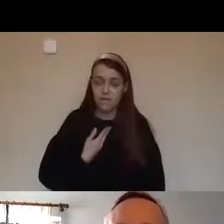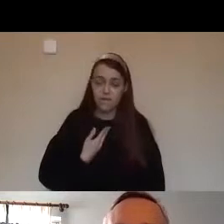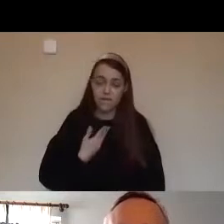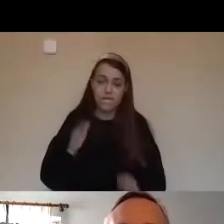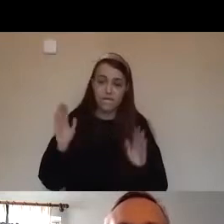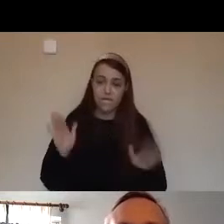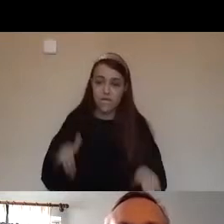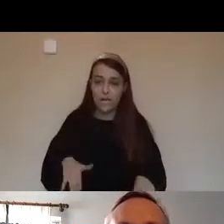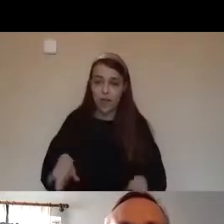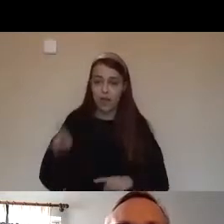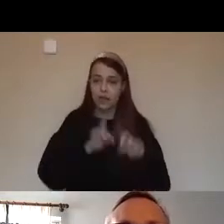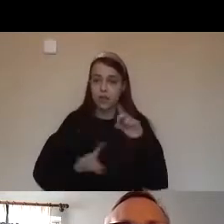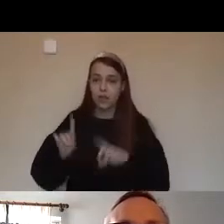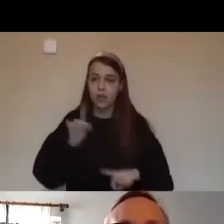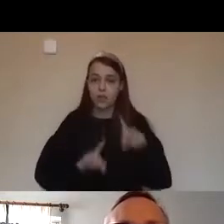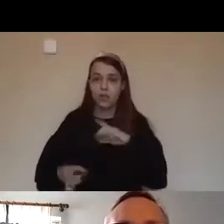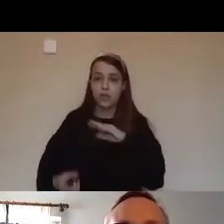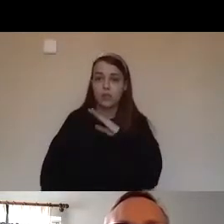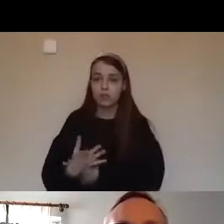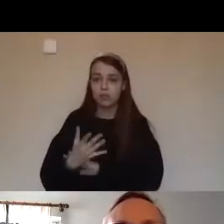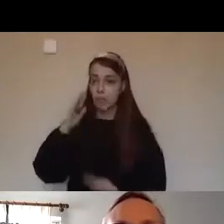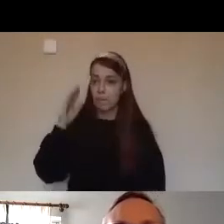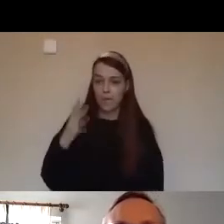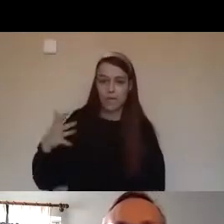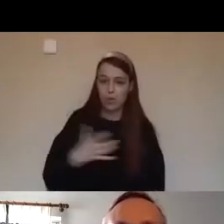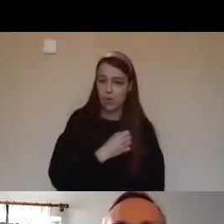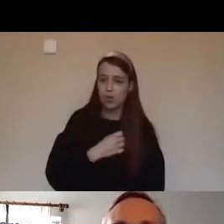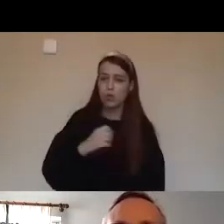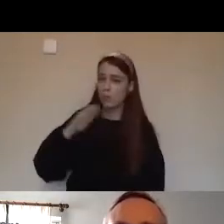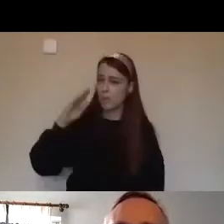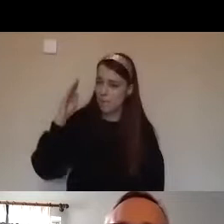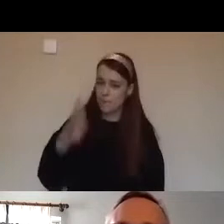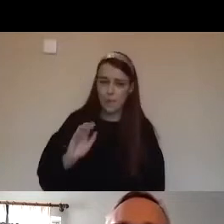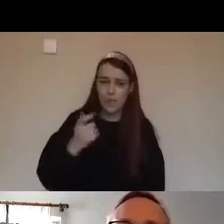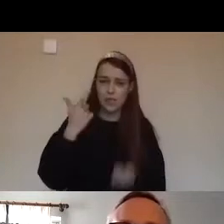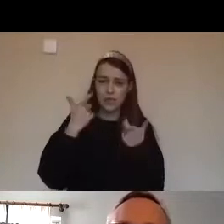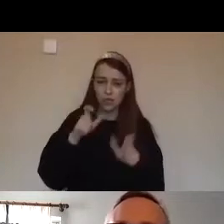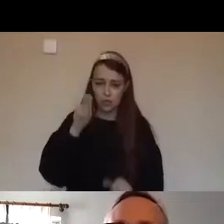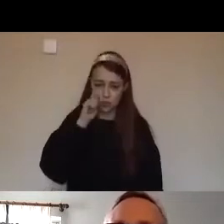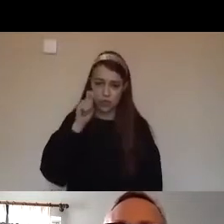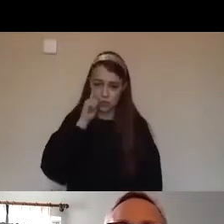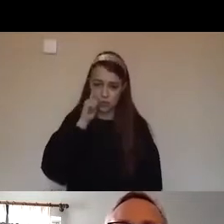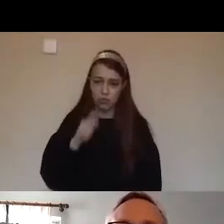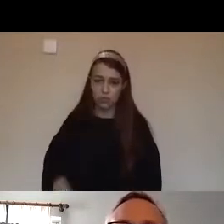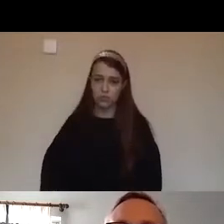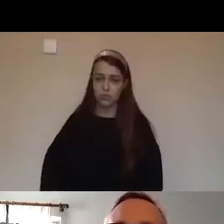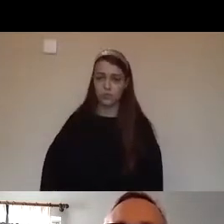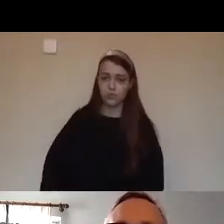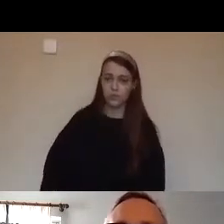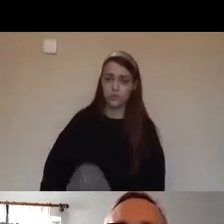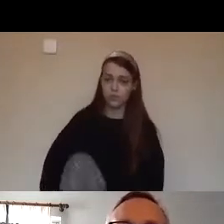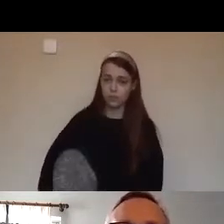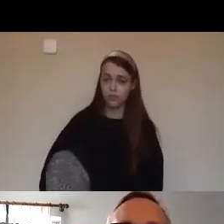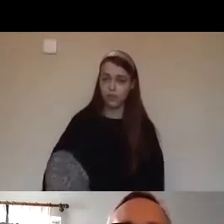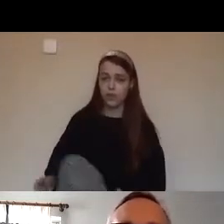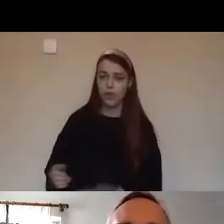muchísimas dificultades a todos, pero sobre todo para el sector turístico. Y ahora tenemos que volver a plantearnos el